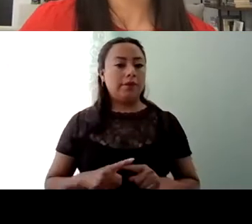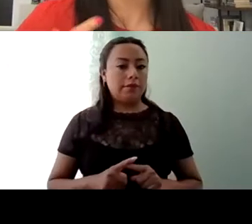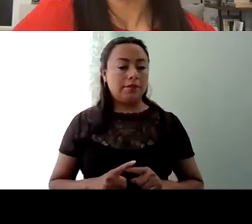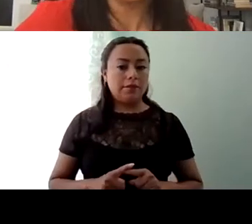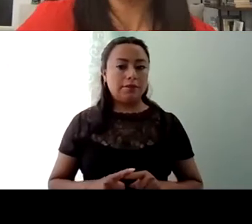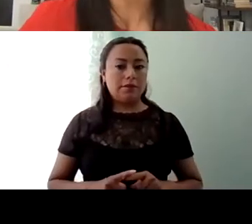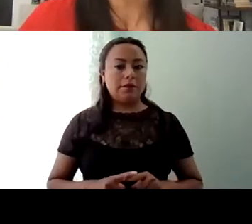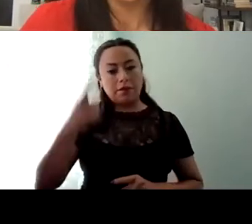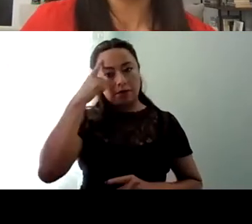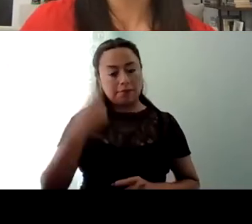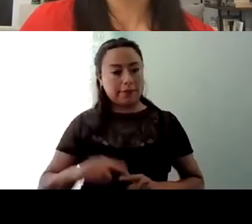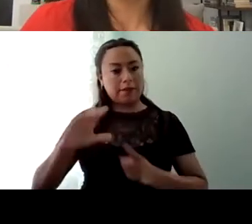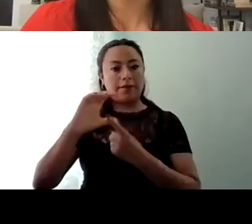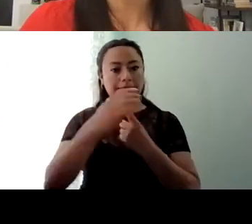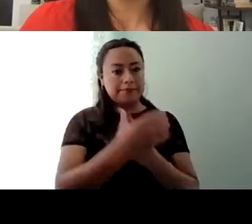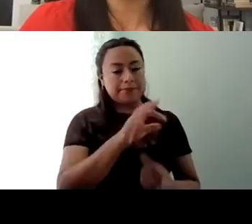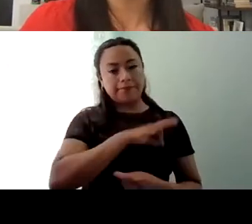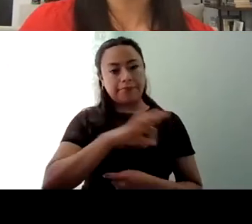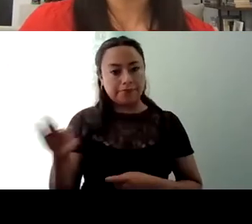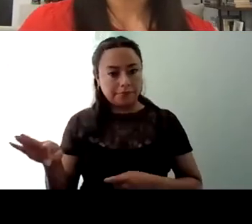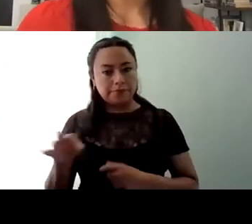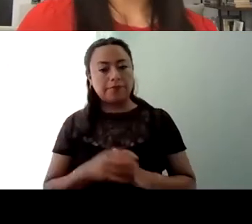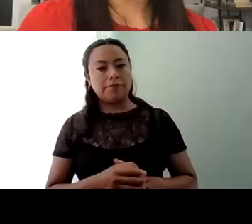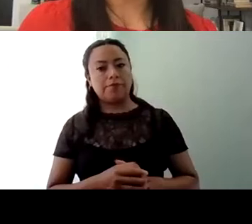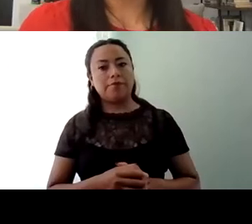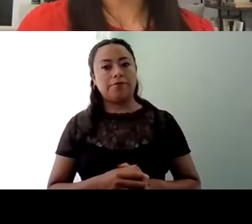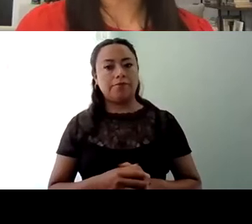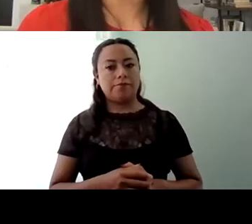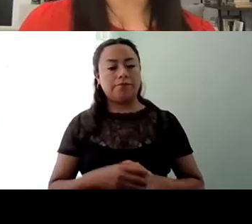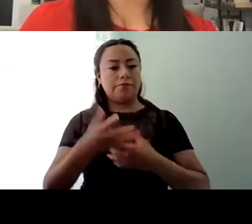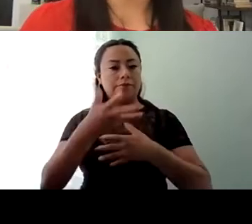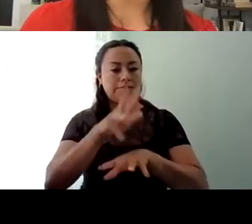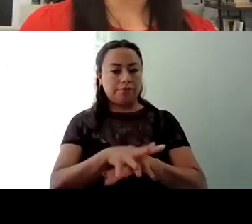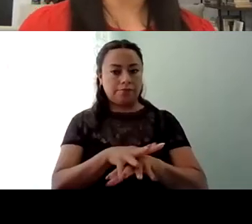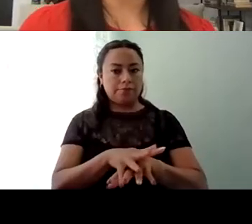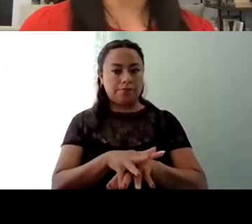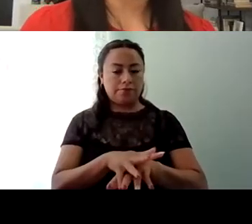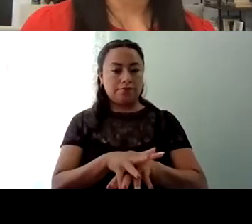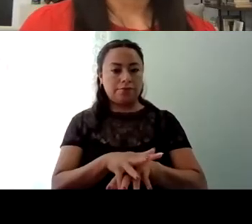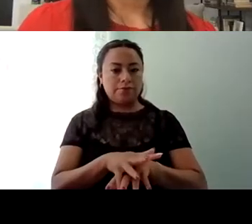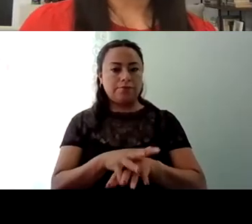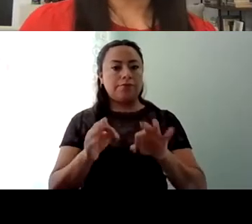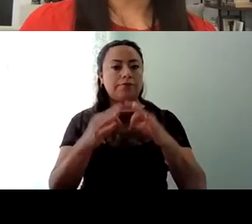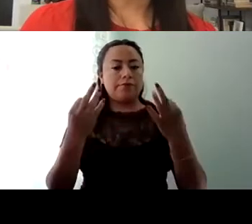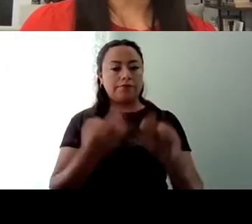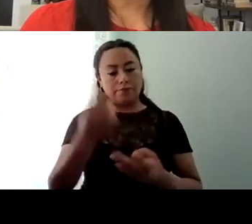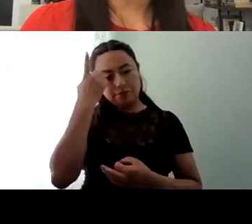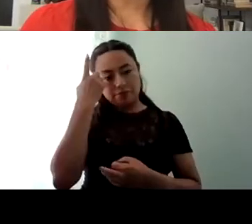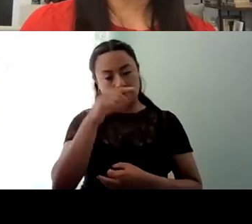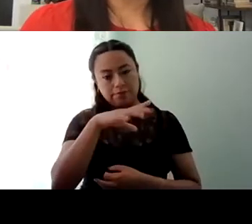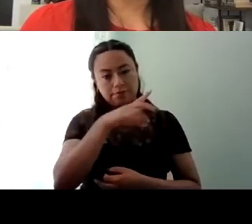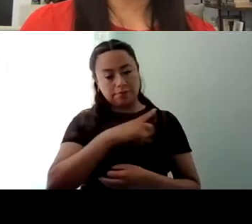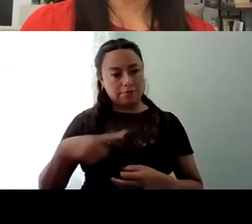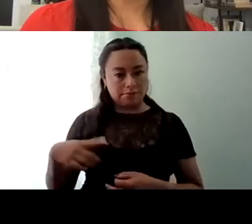comisión se está pronunciando constantemente sobre el rumbo que debe de seguir la ciudad para que